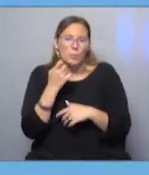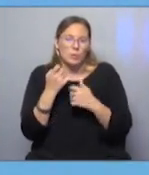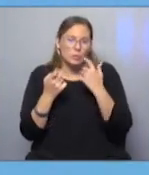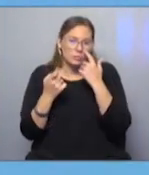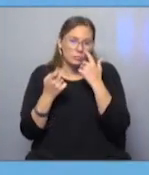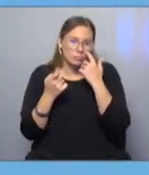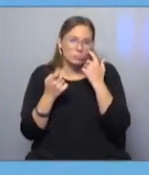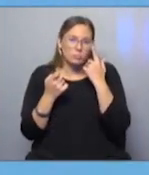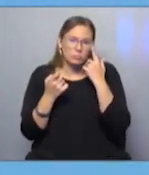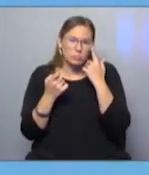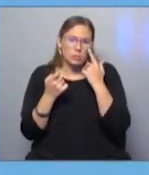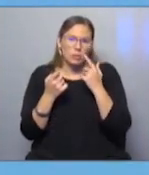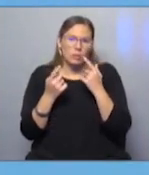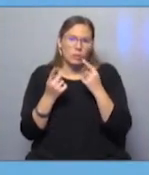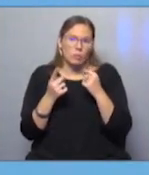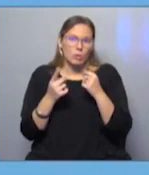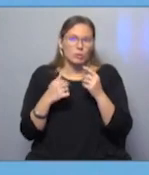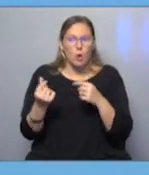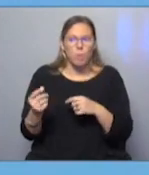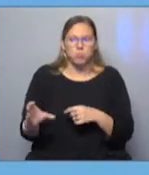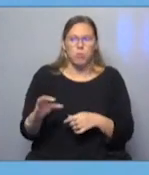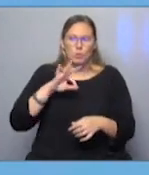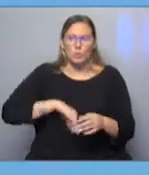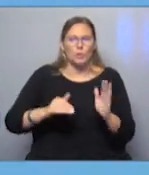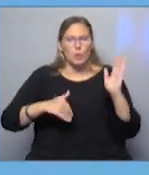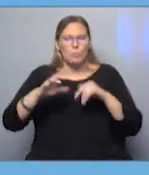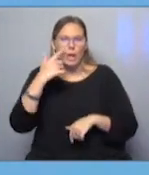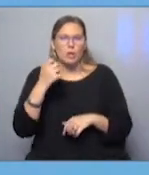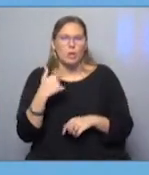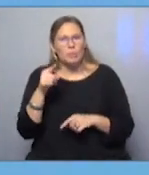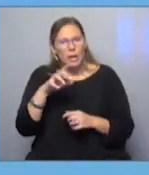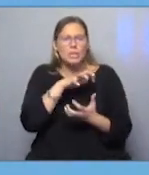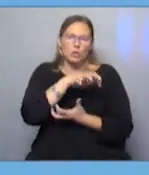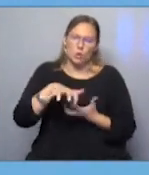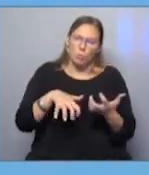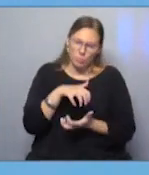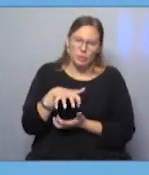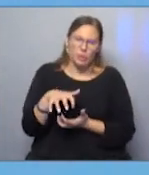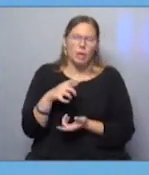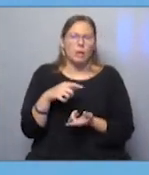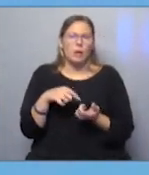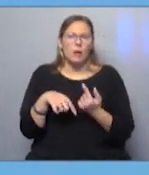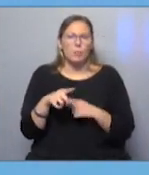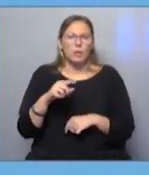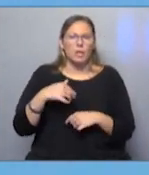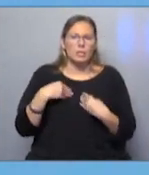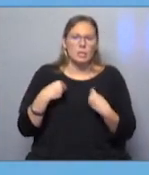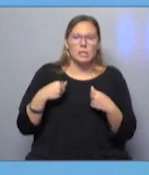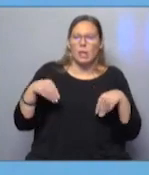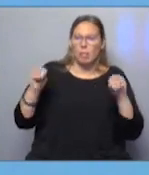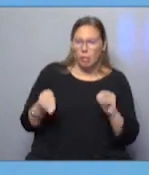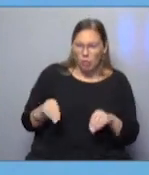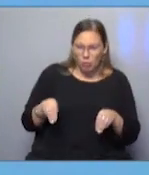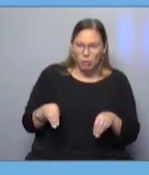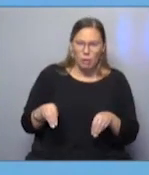nada y cuando ganas más que el hombre y se te complica la historia mucho más entonces porque se sienten débiles y